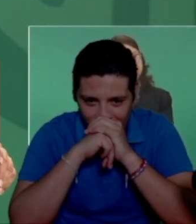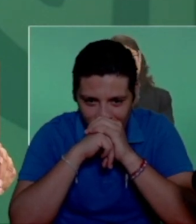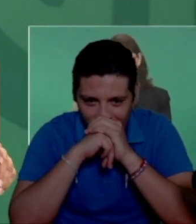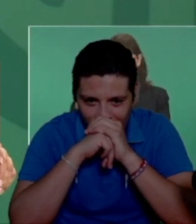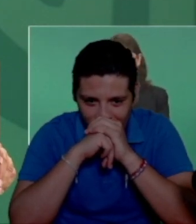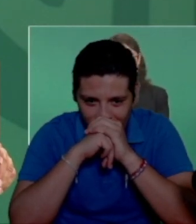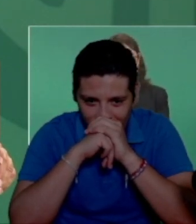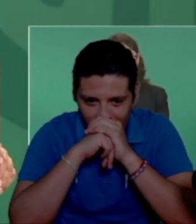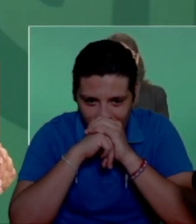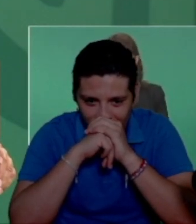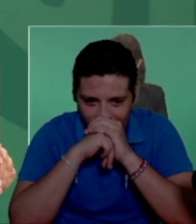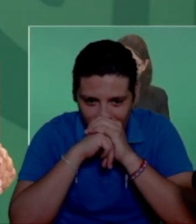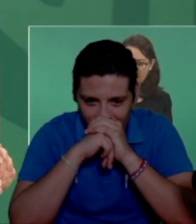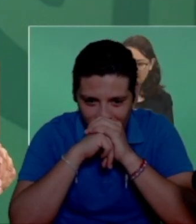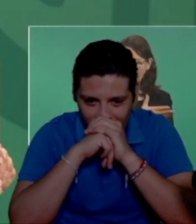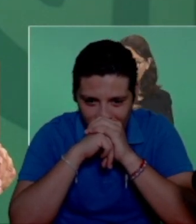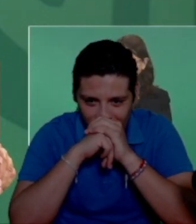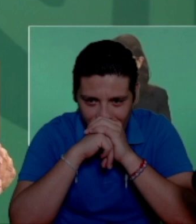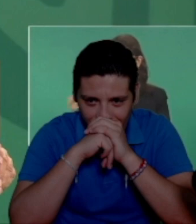la oportunidad de servir.